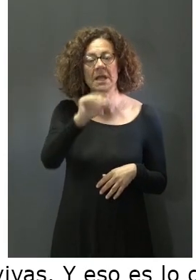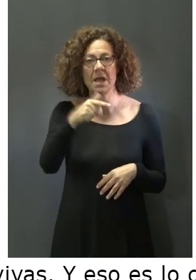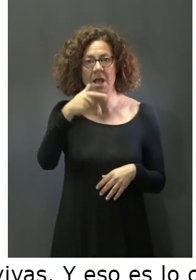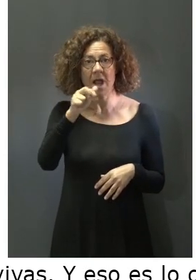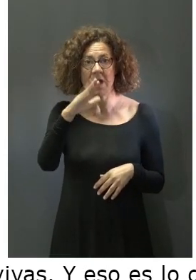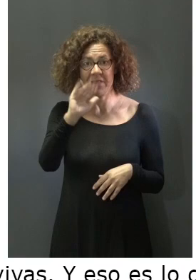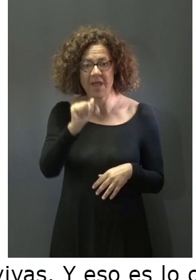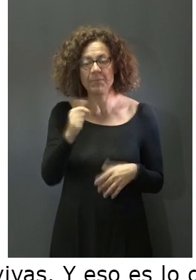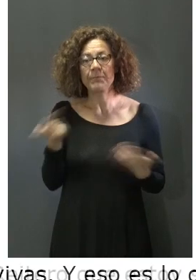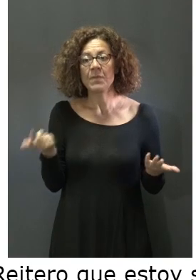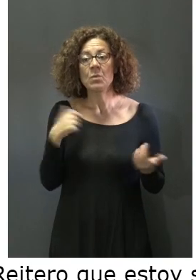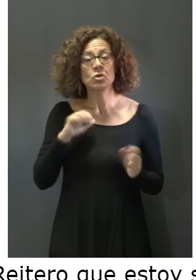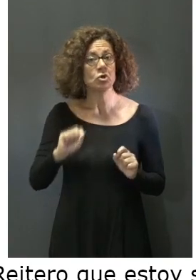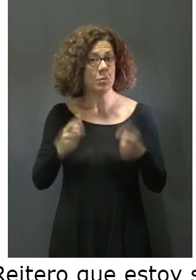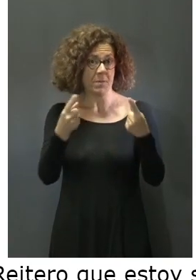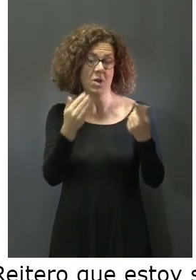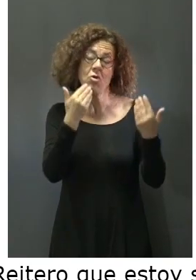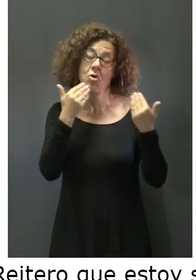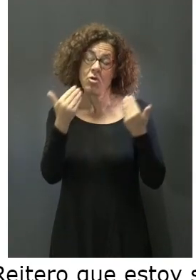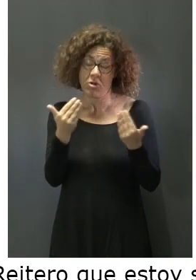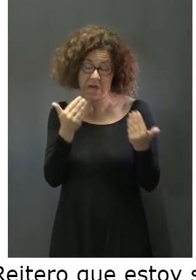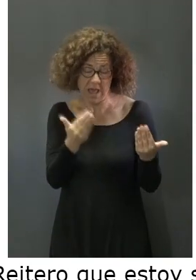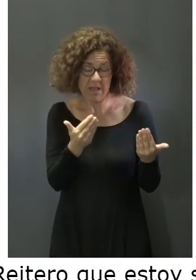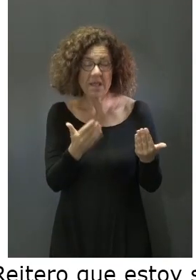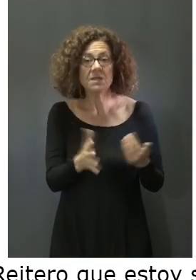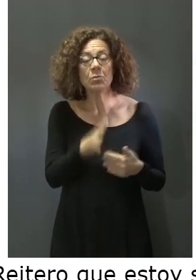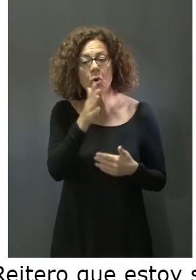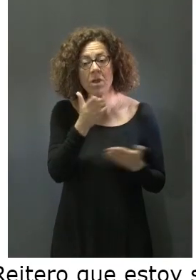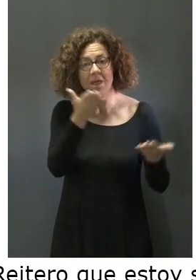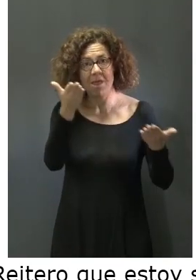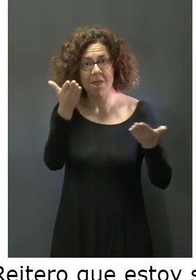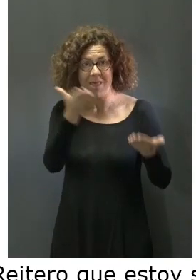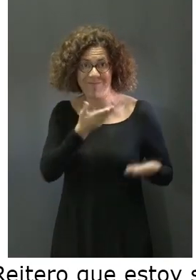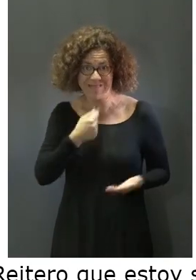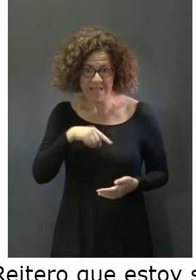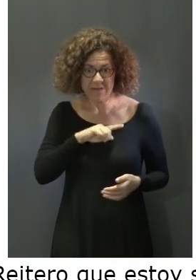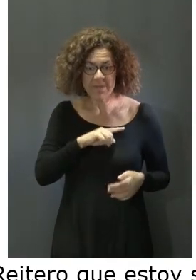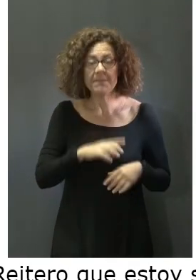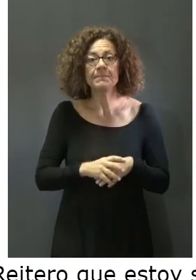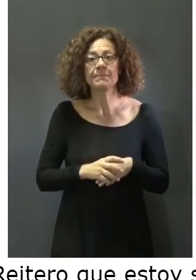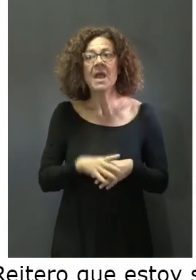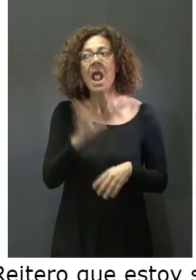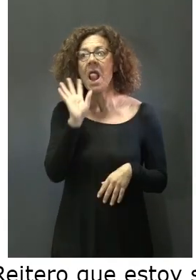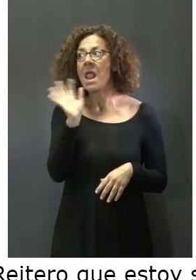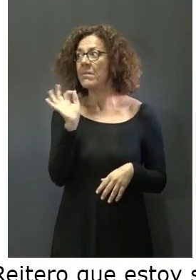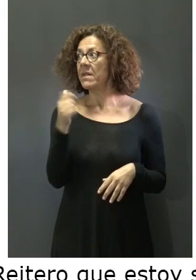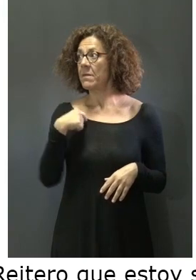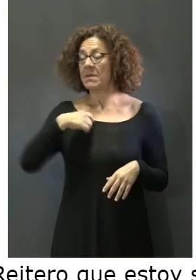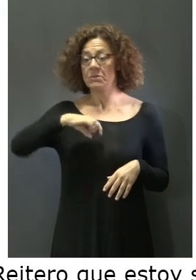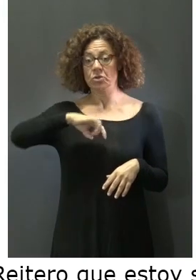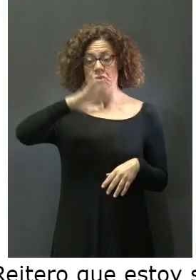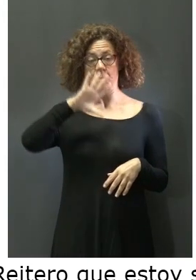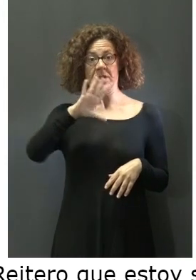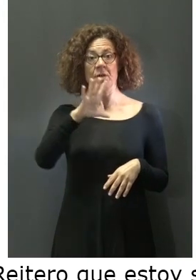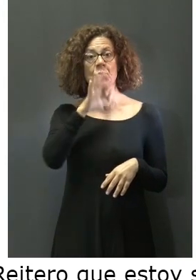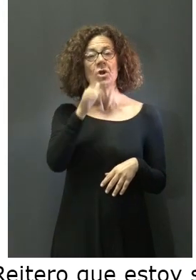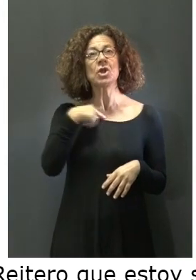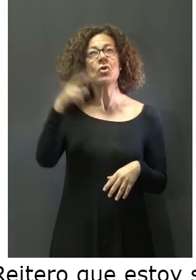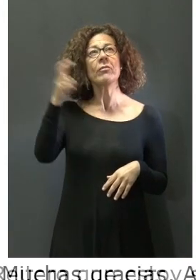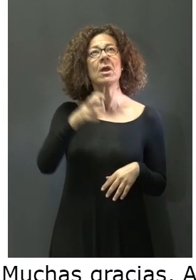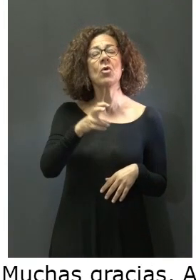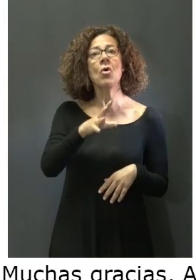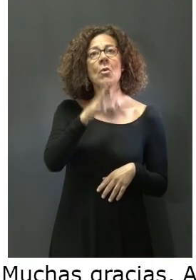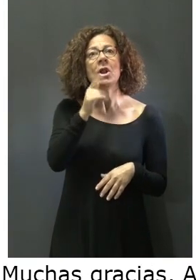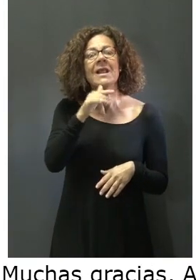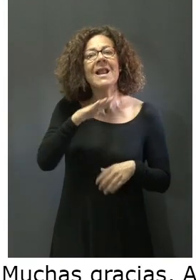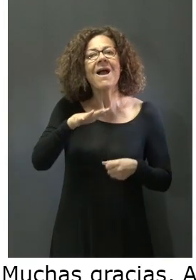García. Pues en primer lugar, muchas gracias por la invitación. La verdad es que me sorprendió mucho porque yo vengo más bien